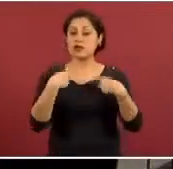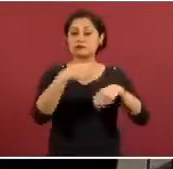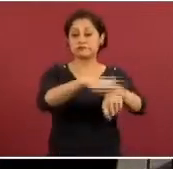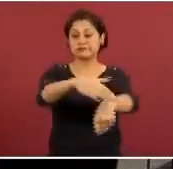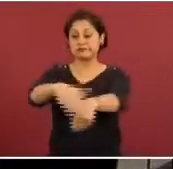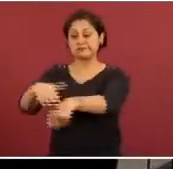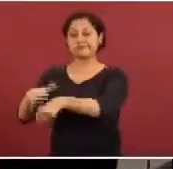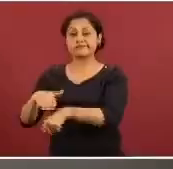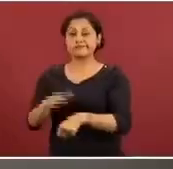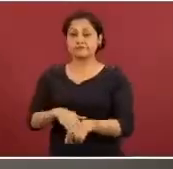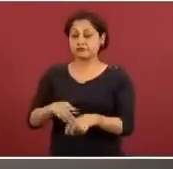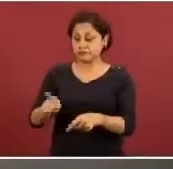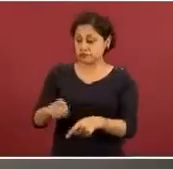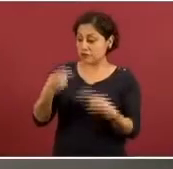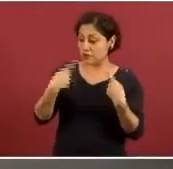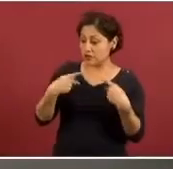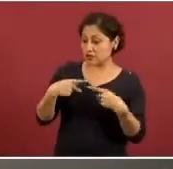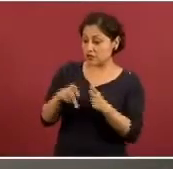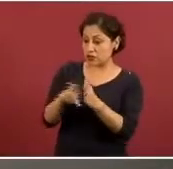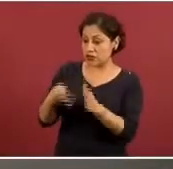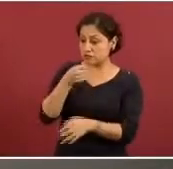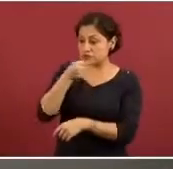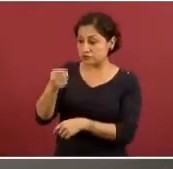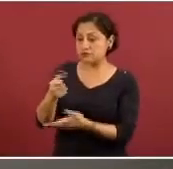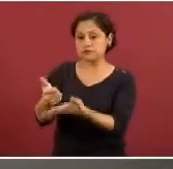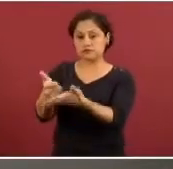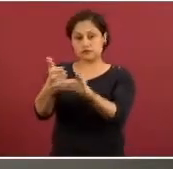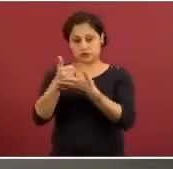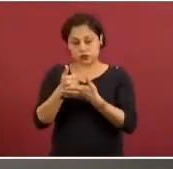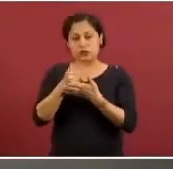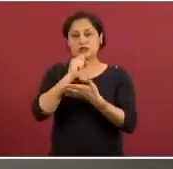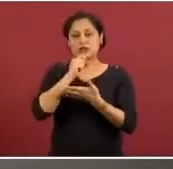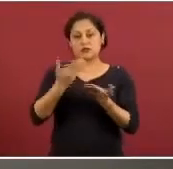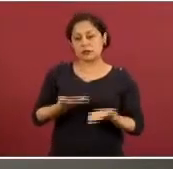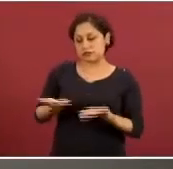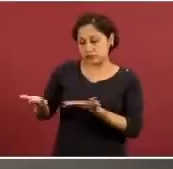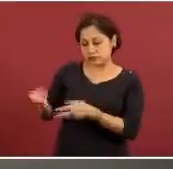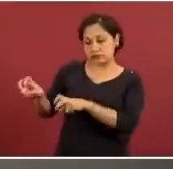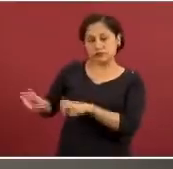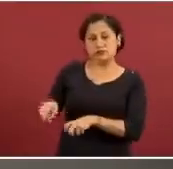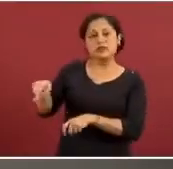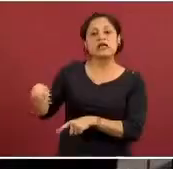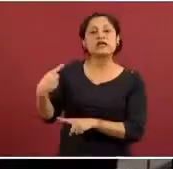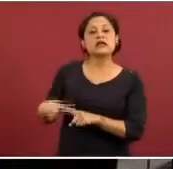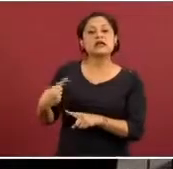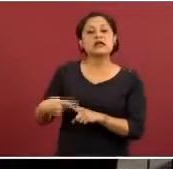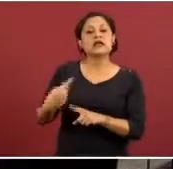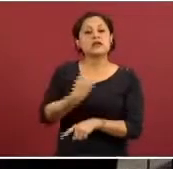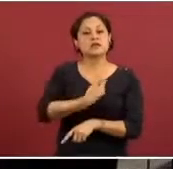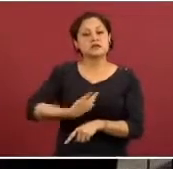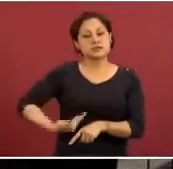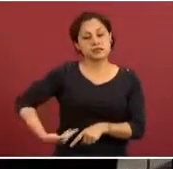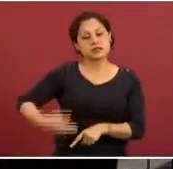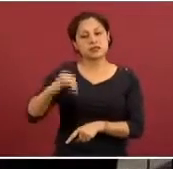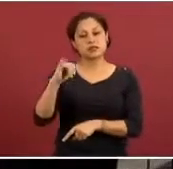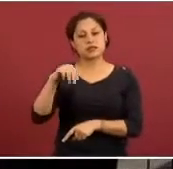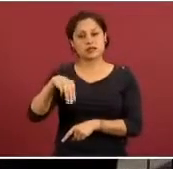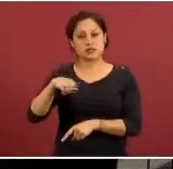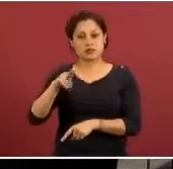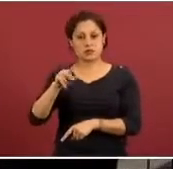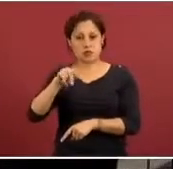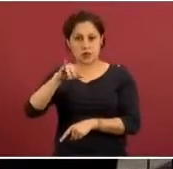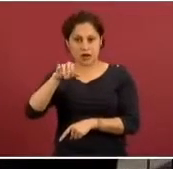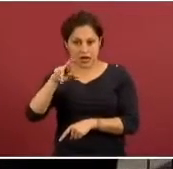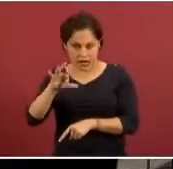más autorizadas, que son precisamente la presidenta de InMujeres, la directora general del Centro de